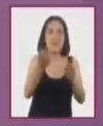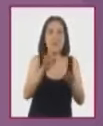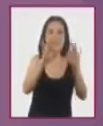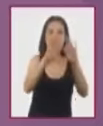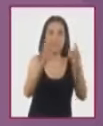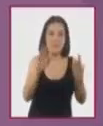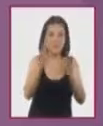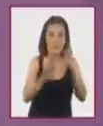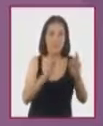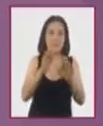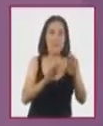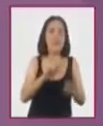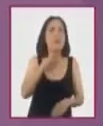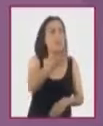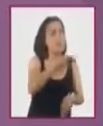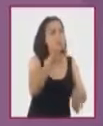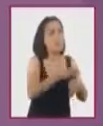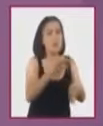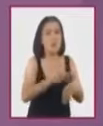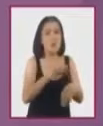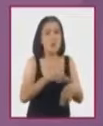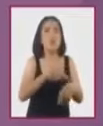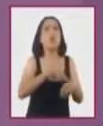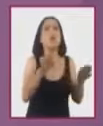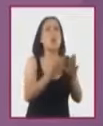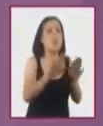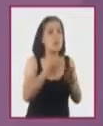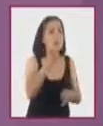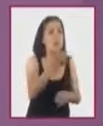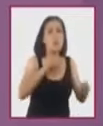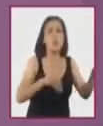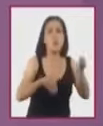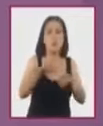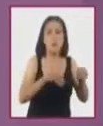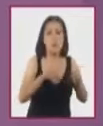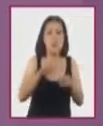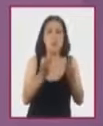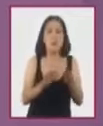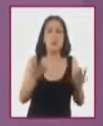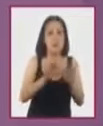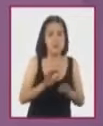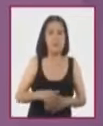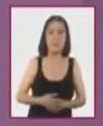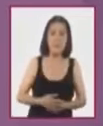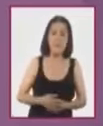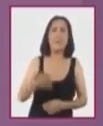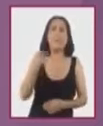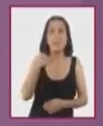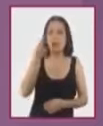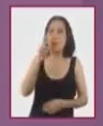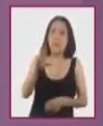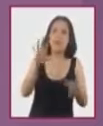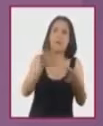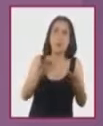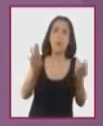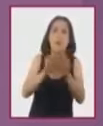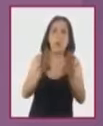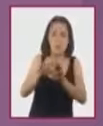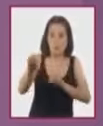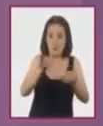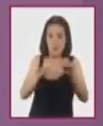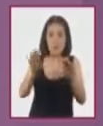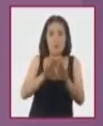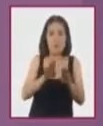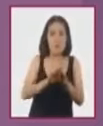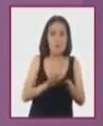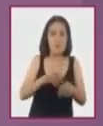Doctor, ¿cuáles son las aplicaciones científicas de conocer el movimiento? Pues el movimiento es el que nos da la sensación de